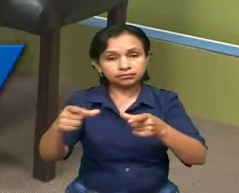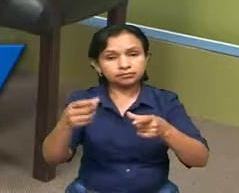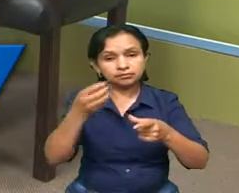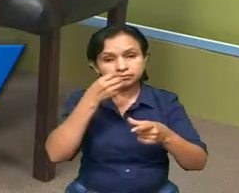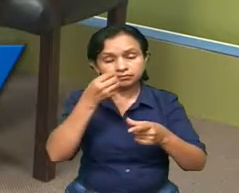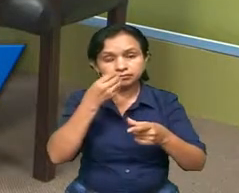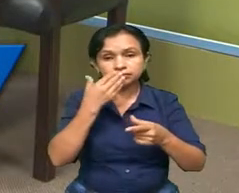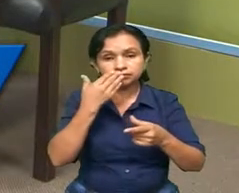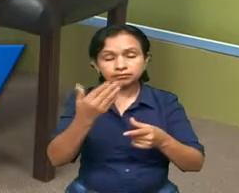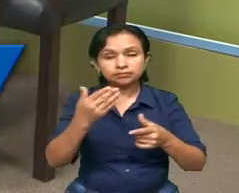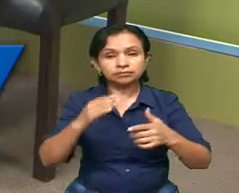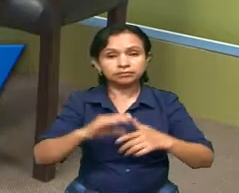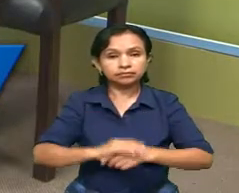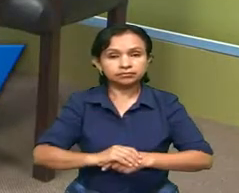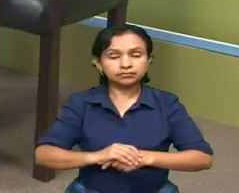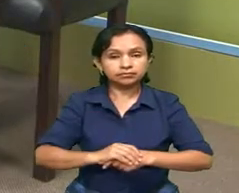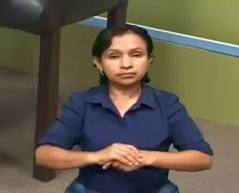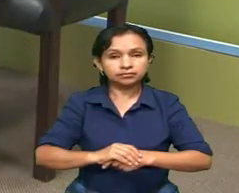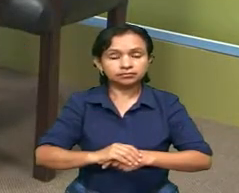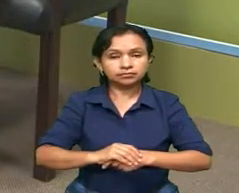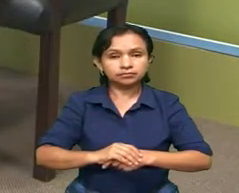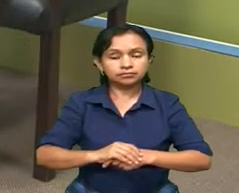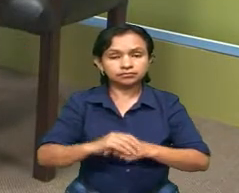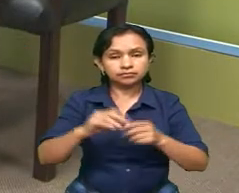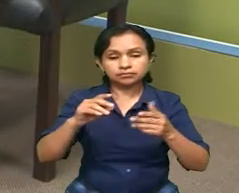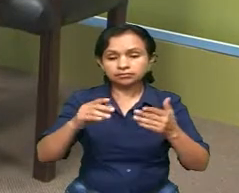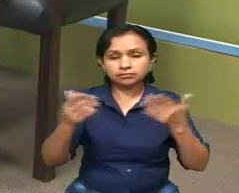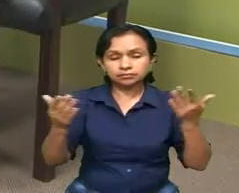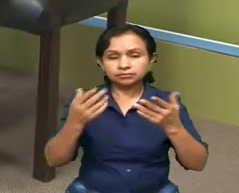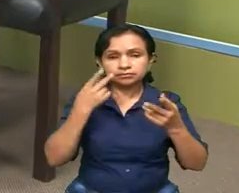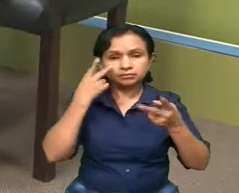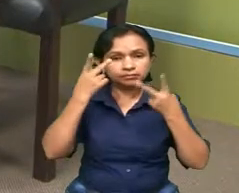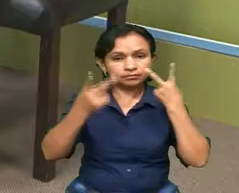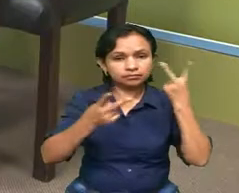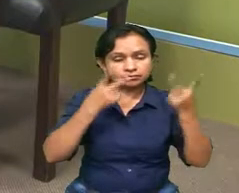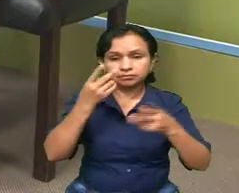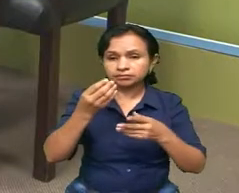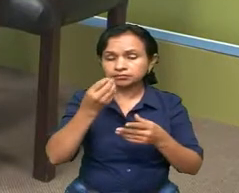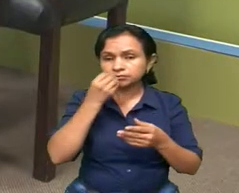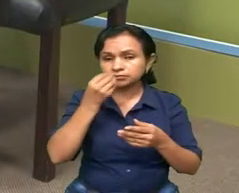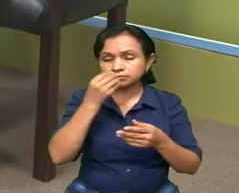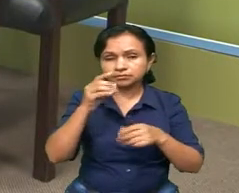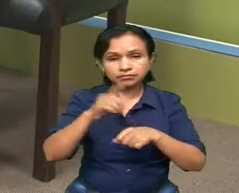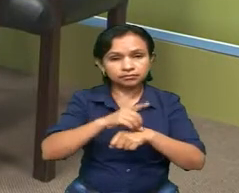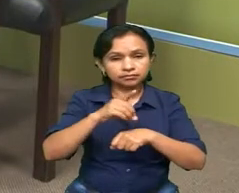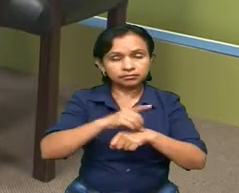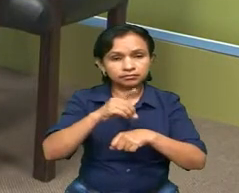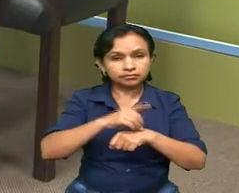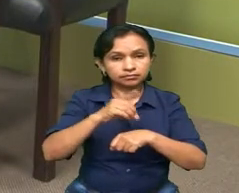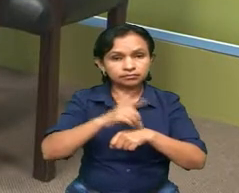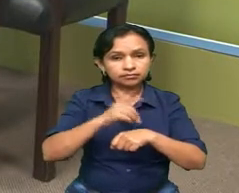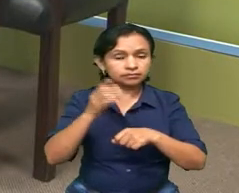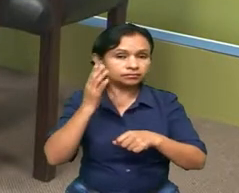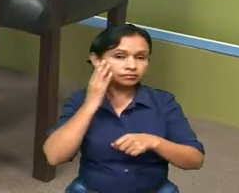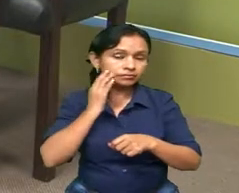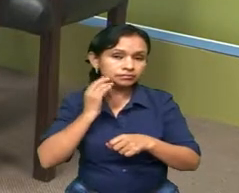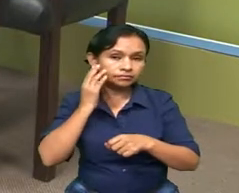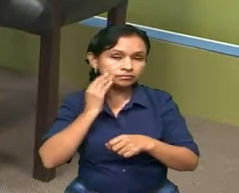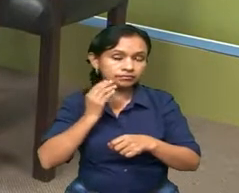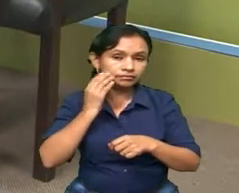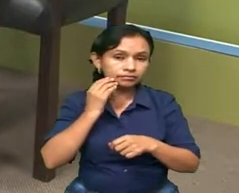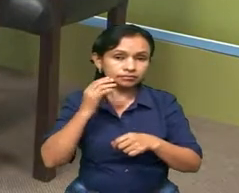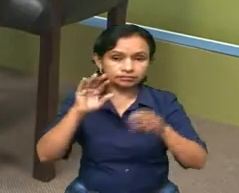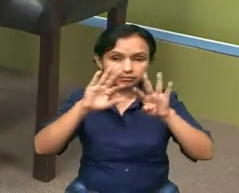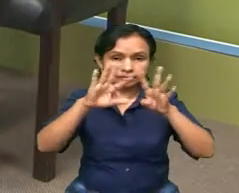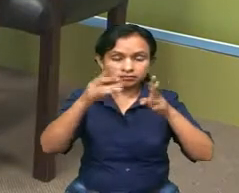adecuada a cada uno. En el caso del puerperio, ¿cómo es la visita al nutricionista? En el caso de la experiencia de usted, ¿llegan